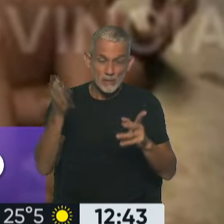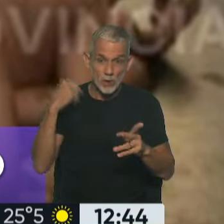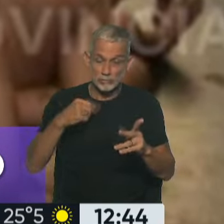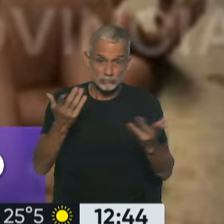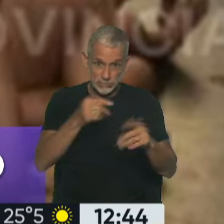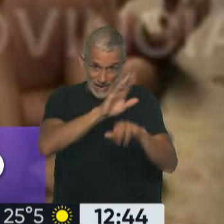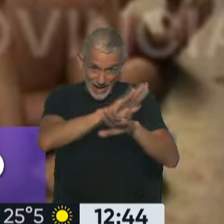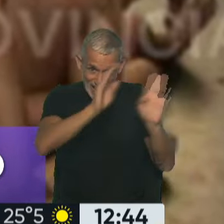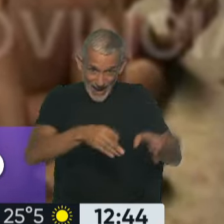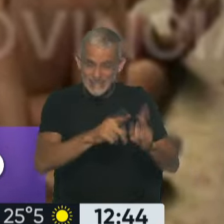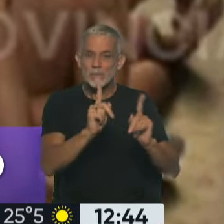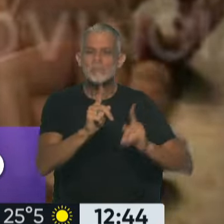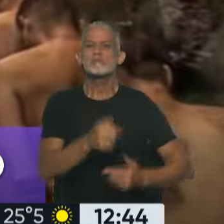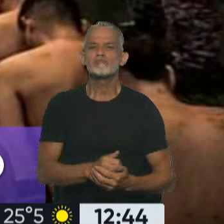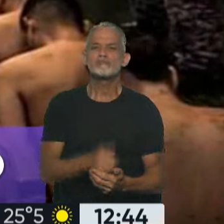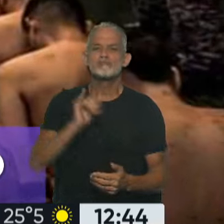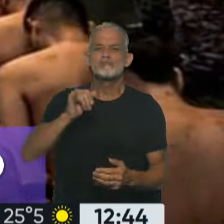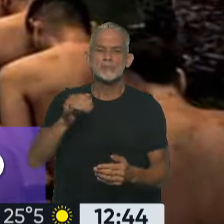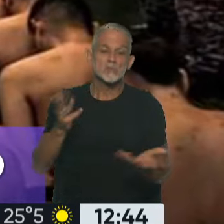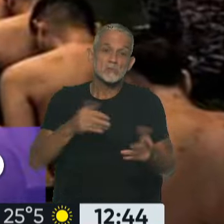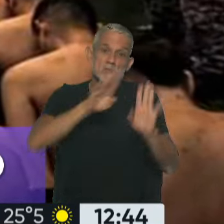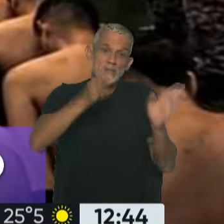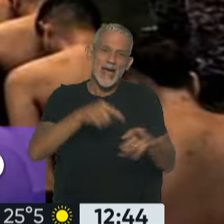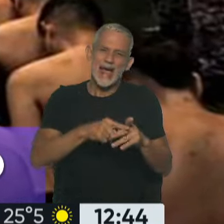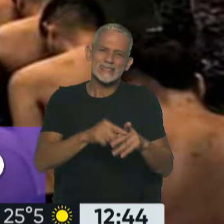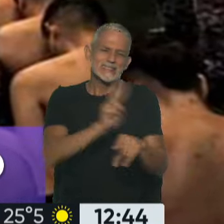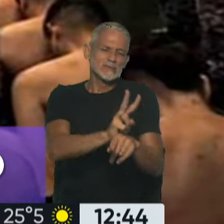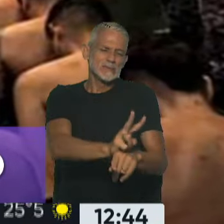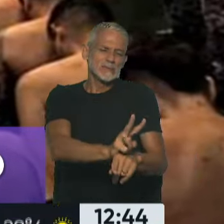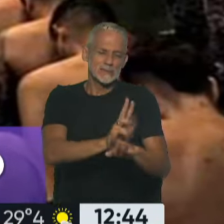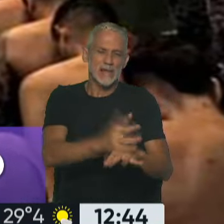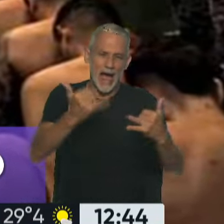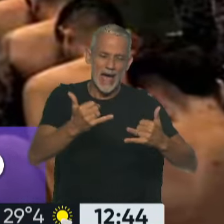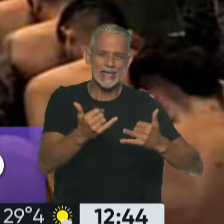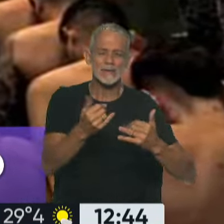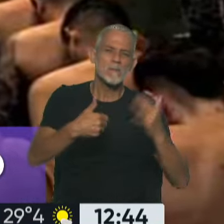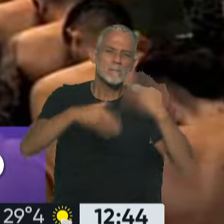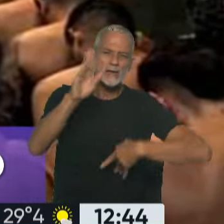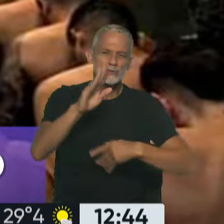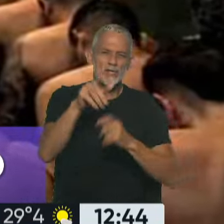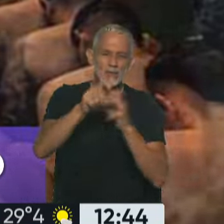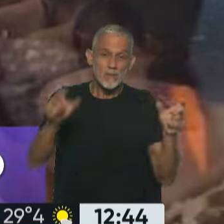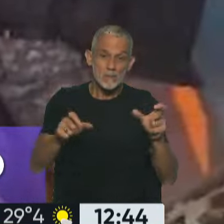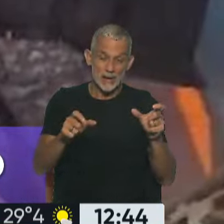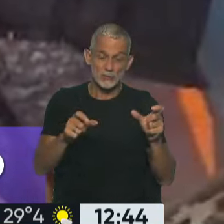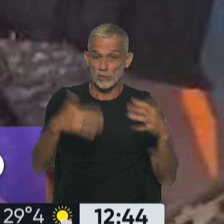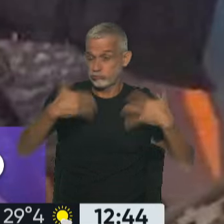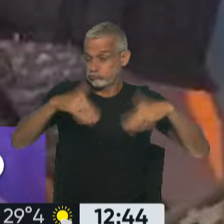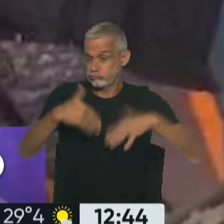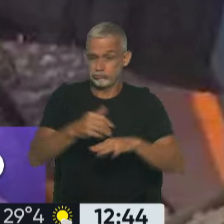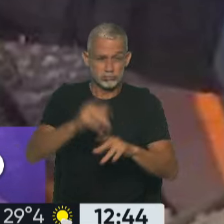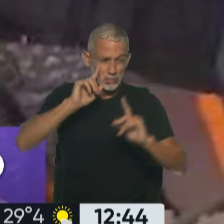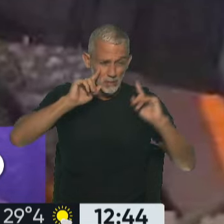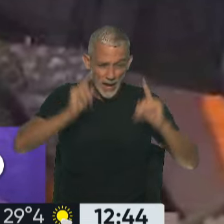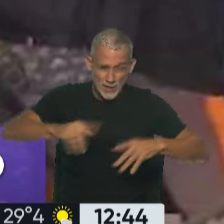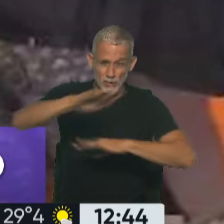cárcel. exactamente. Es una de nuestras cárceles de máxima seguridad donde tenemos la mayor cantidad de internos de alto perfil de la provincia